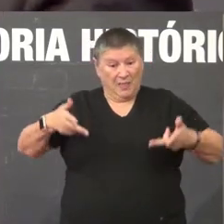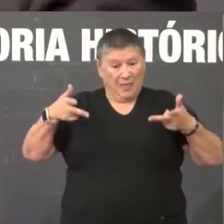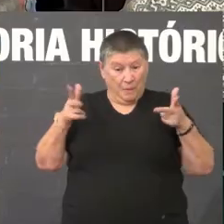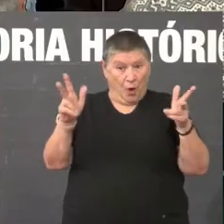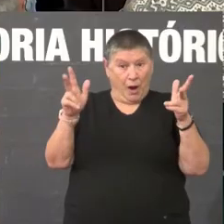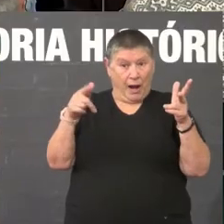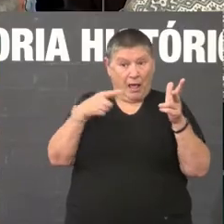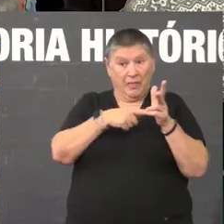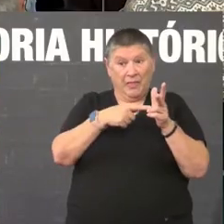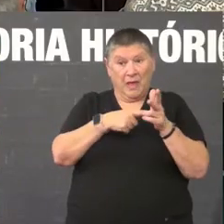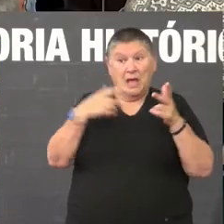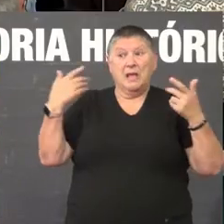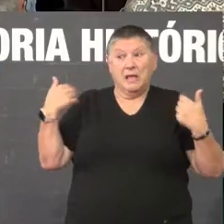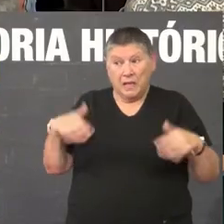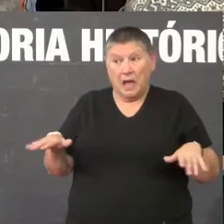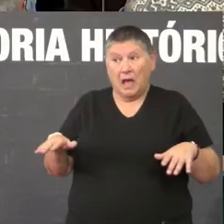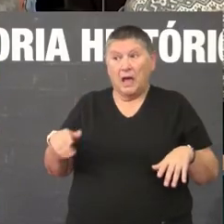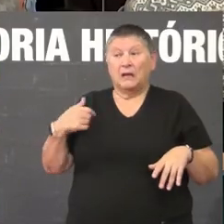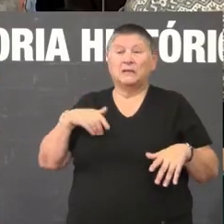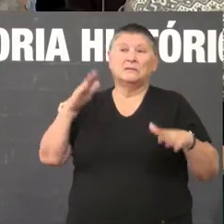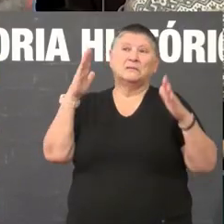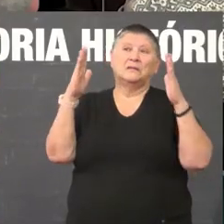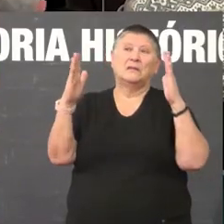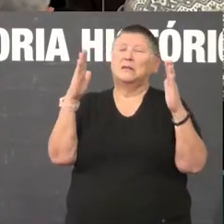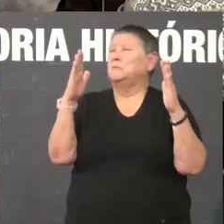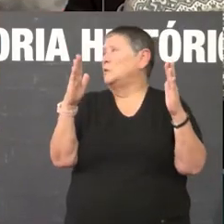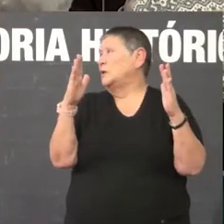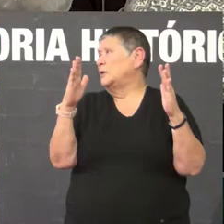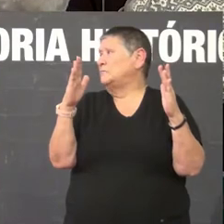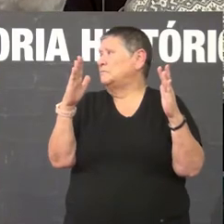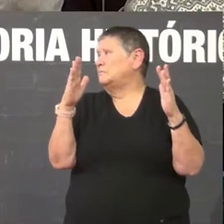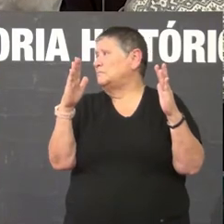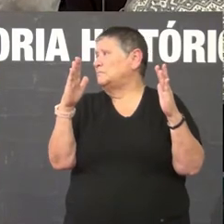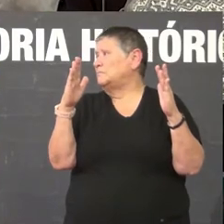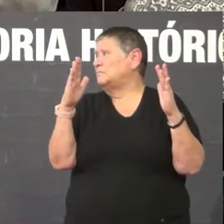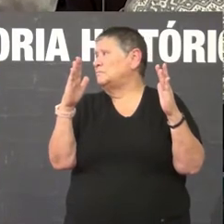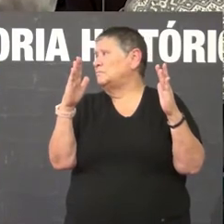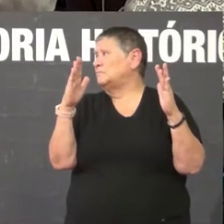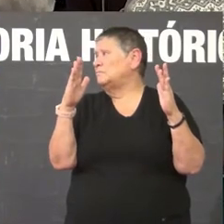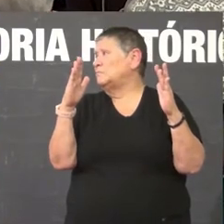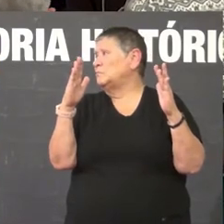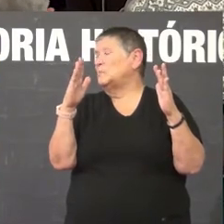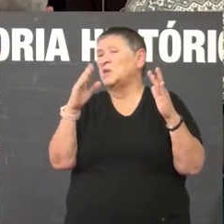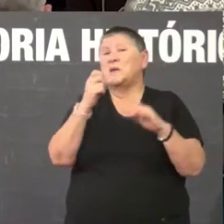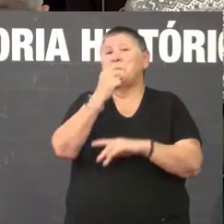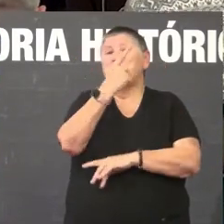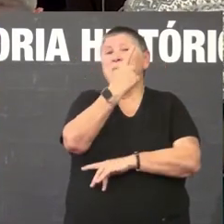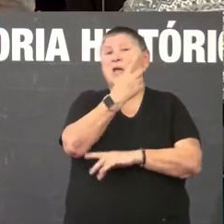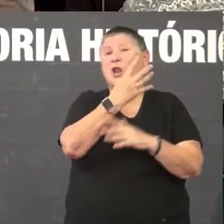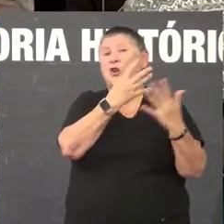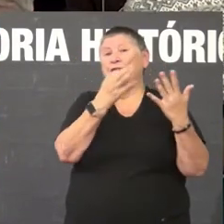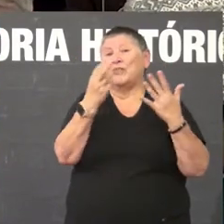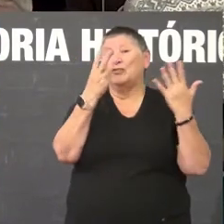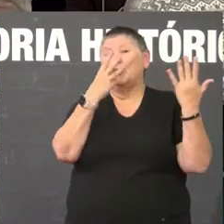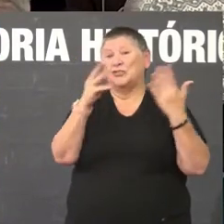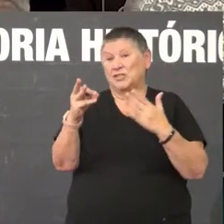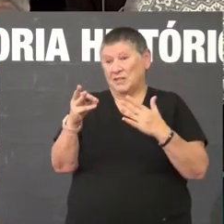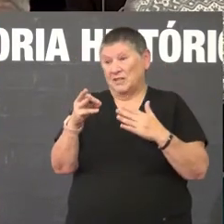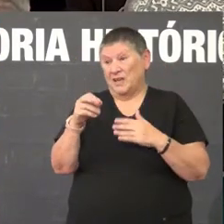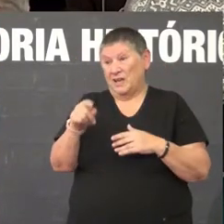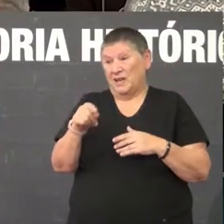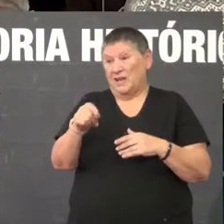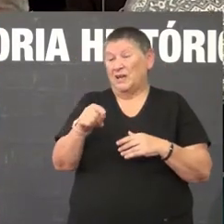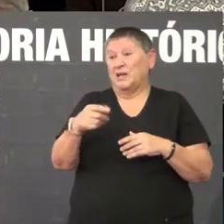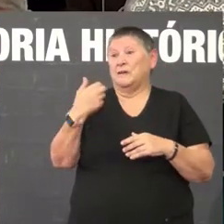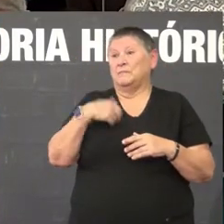hablando de la década no del... De 1980, ya no es tanto, que el